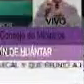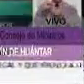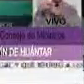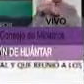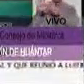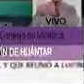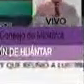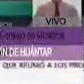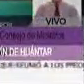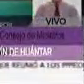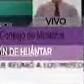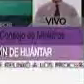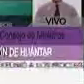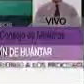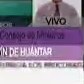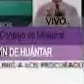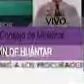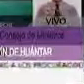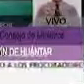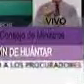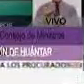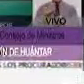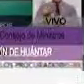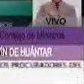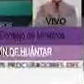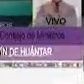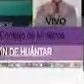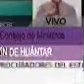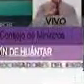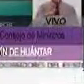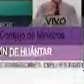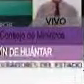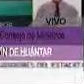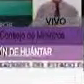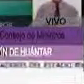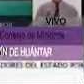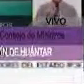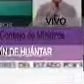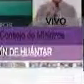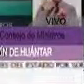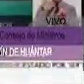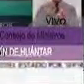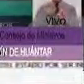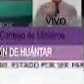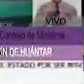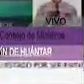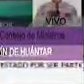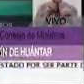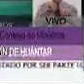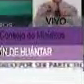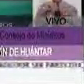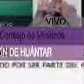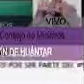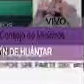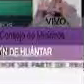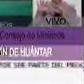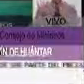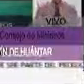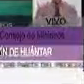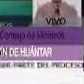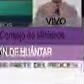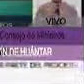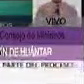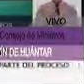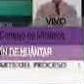29.809, y también la ley de defensa del Estado. El decreto legislativo 1068 determina